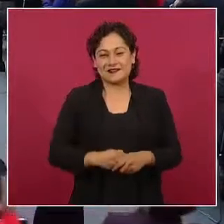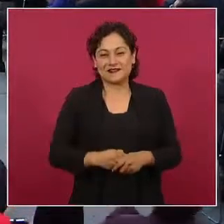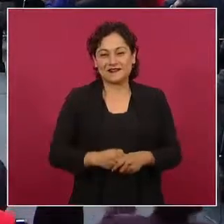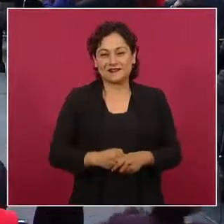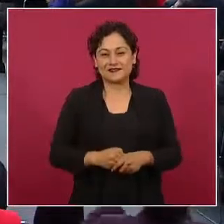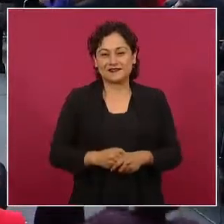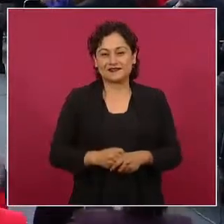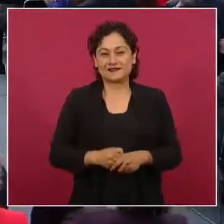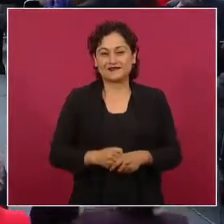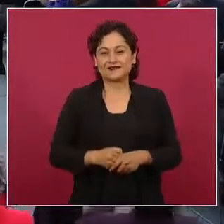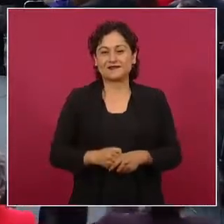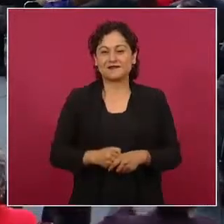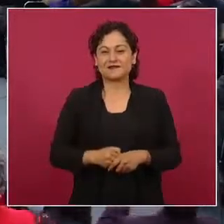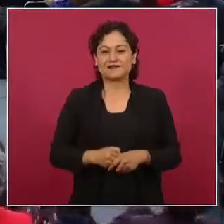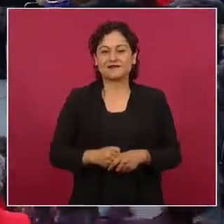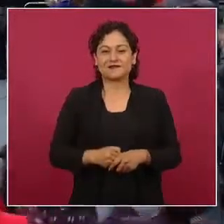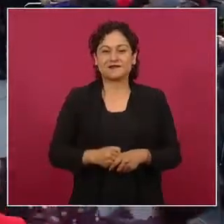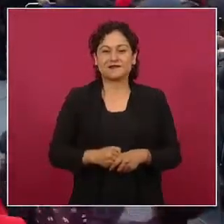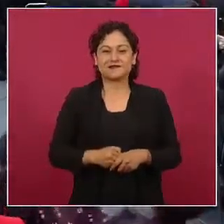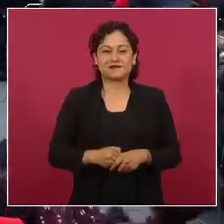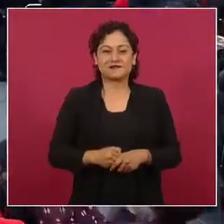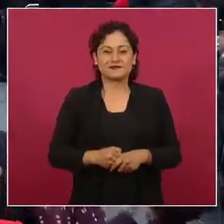Velasco.